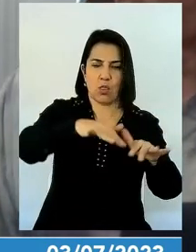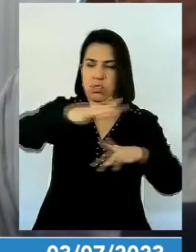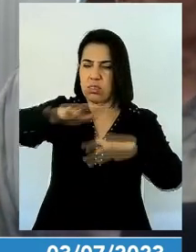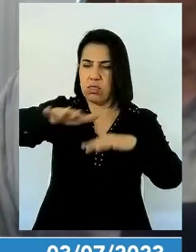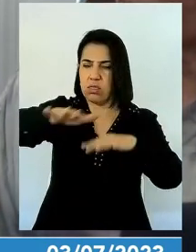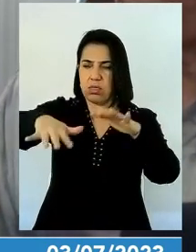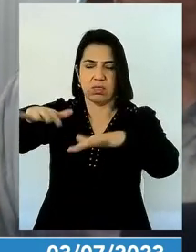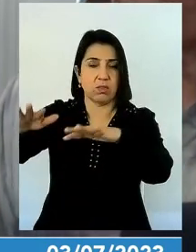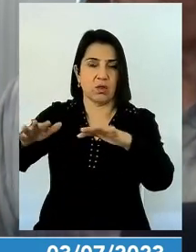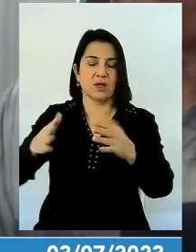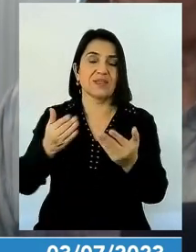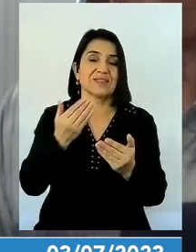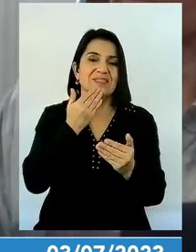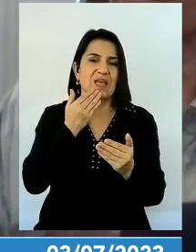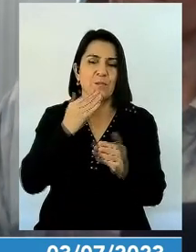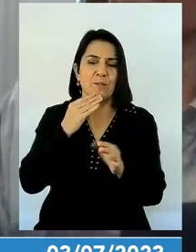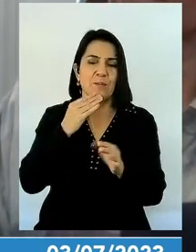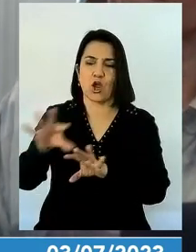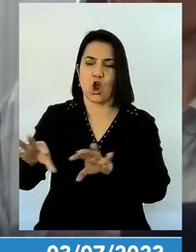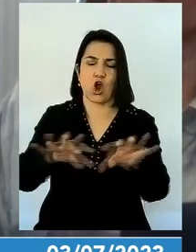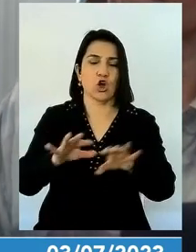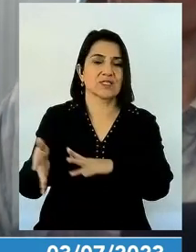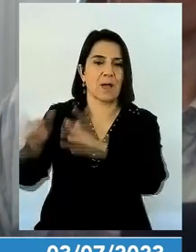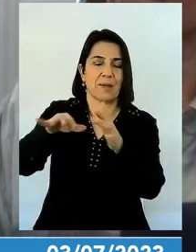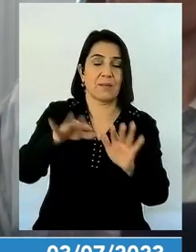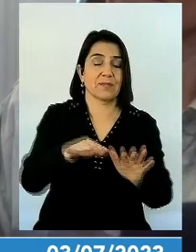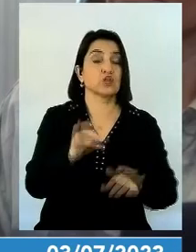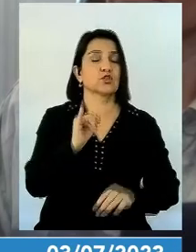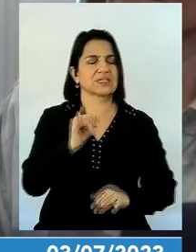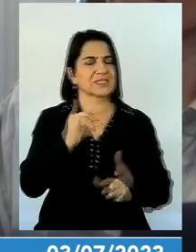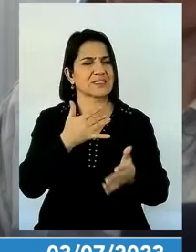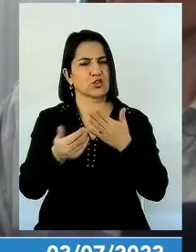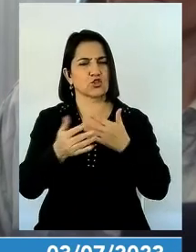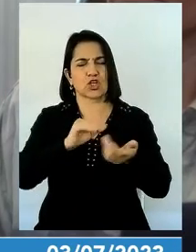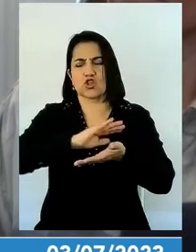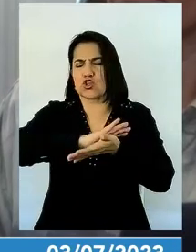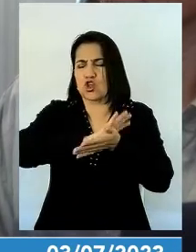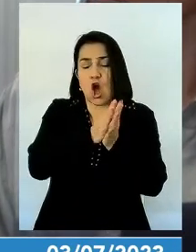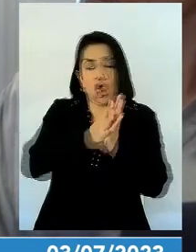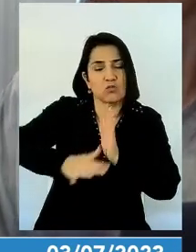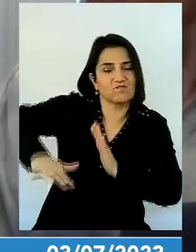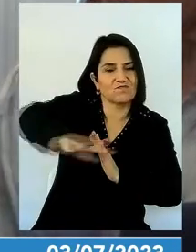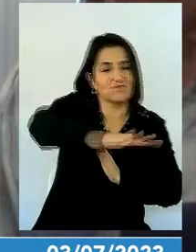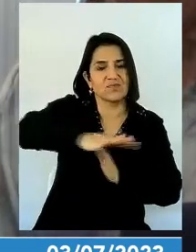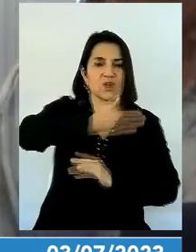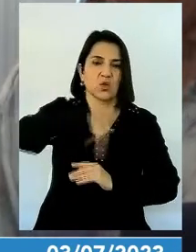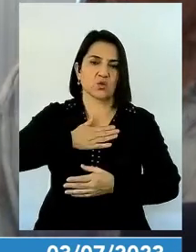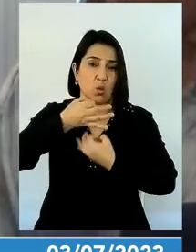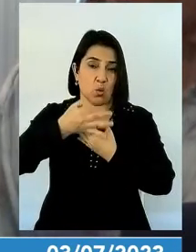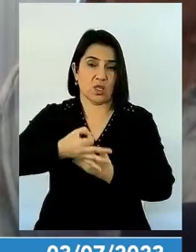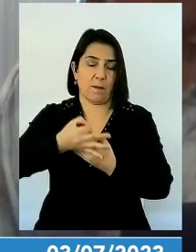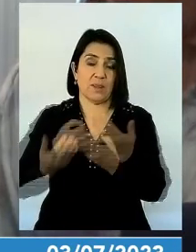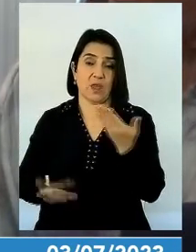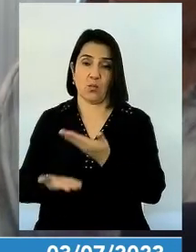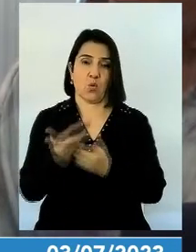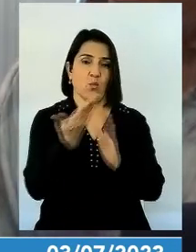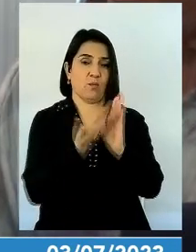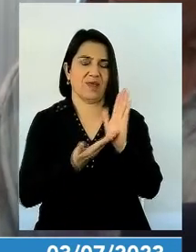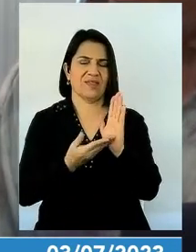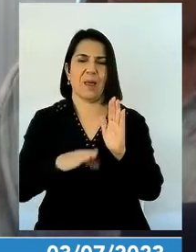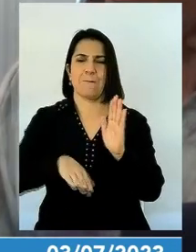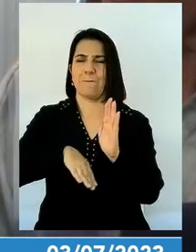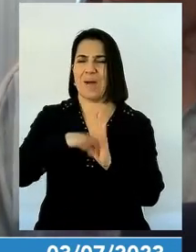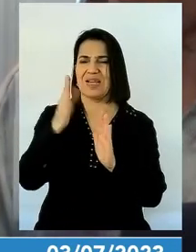la naturaleza abarca todo, nosotros justamente en esta propuesta colocamos como prioridad que se pueda